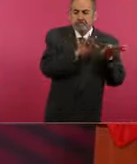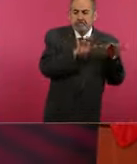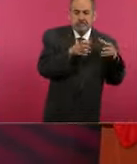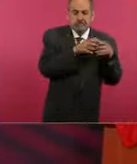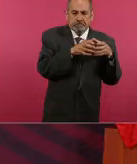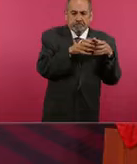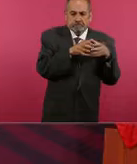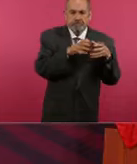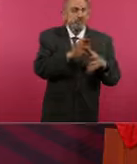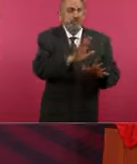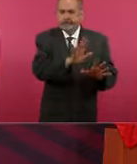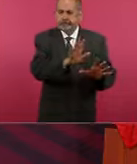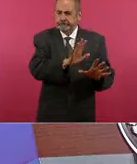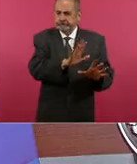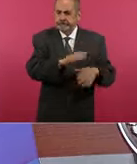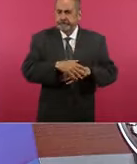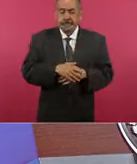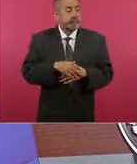y los ponen al servicio